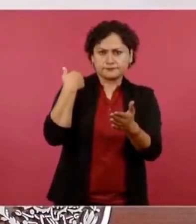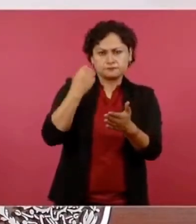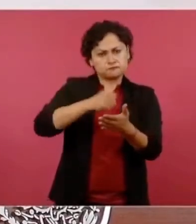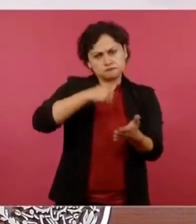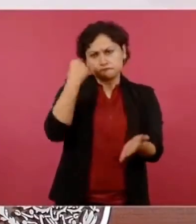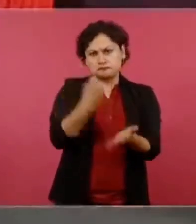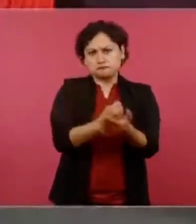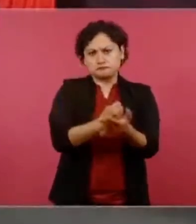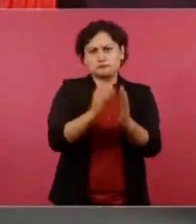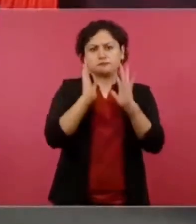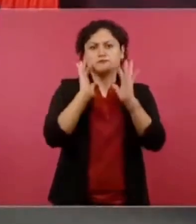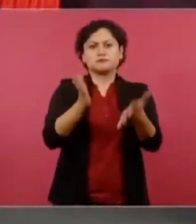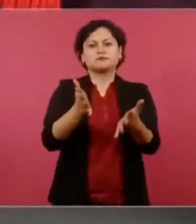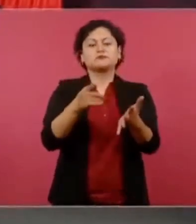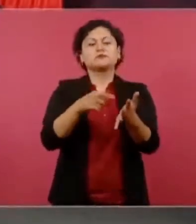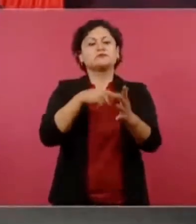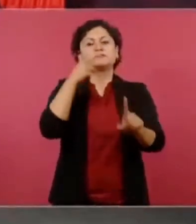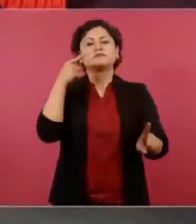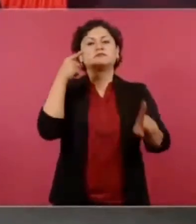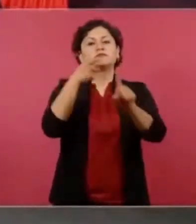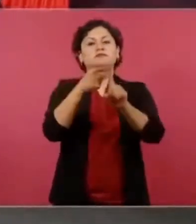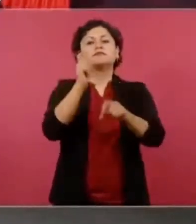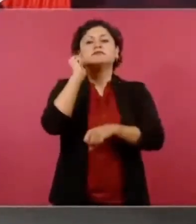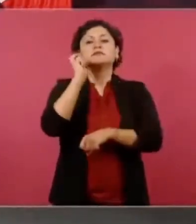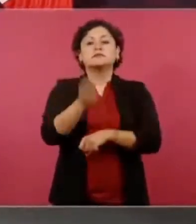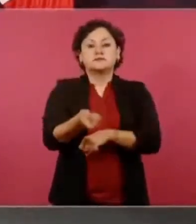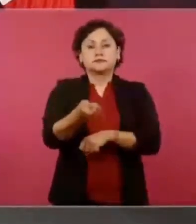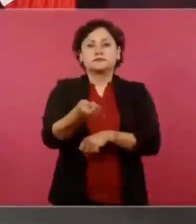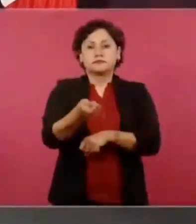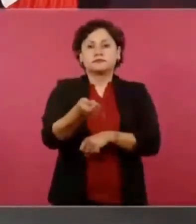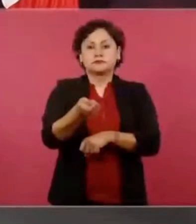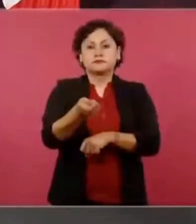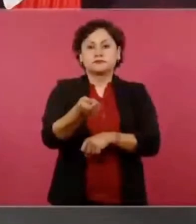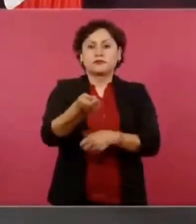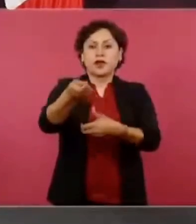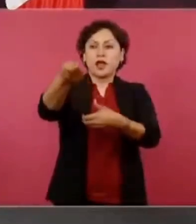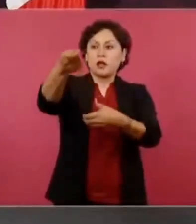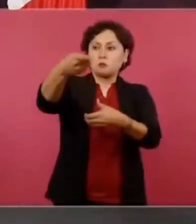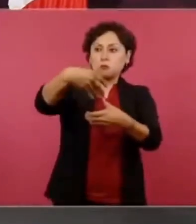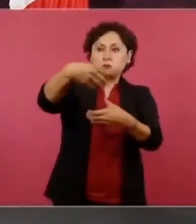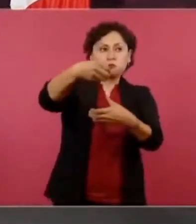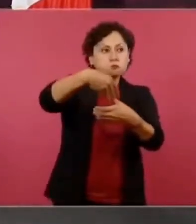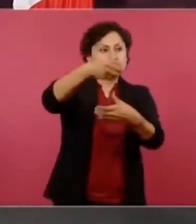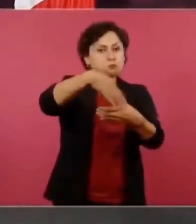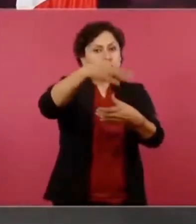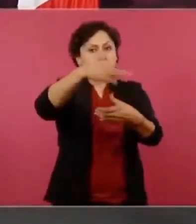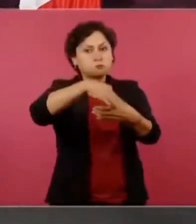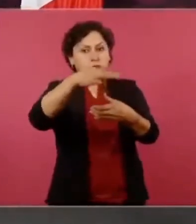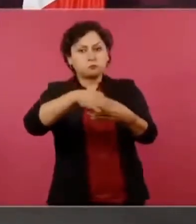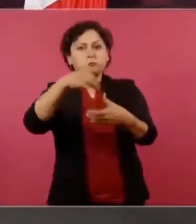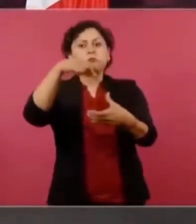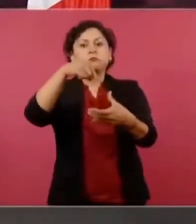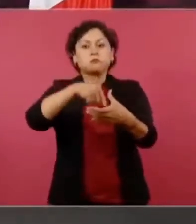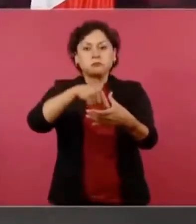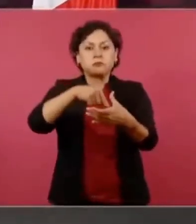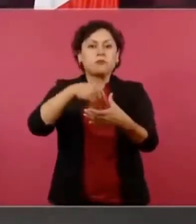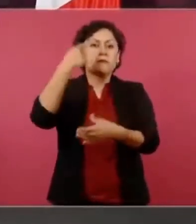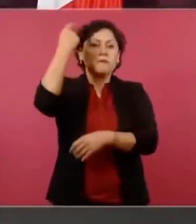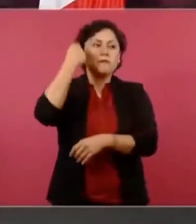un fondo de pensiones para el bienestar. ¿En qué